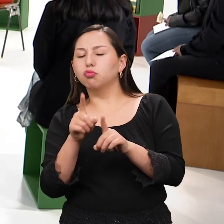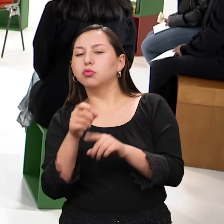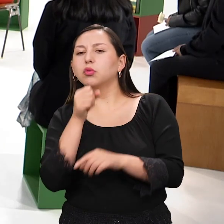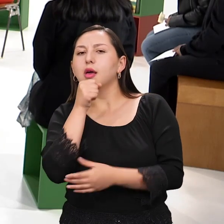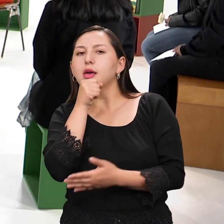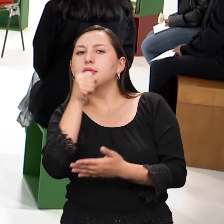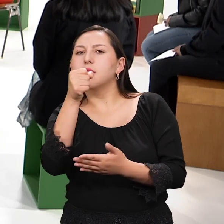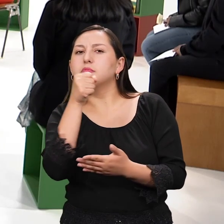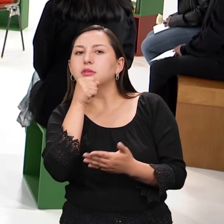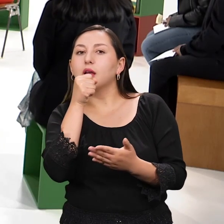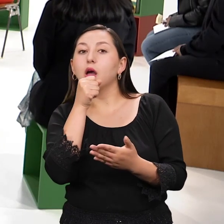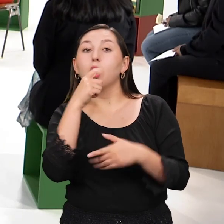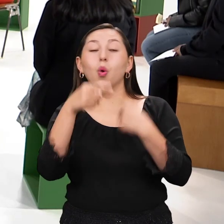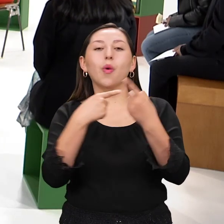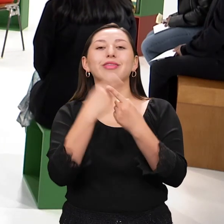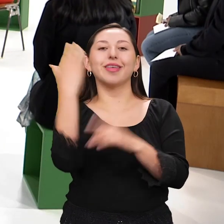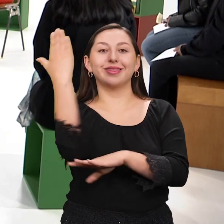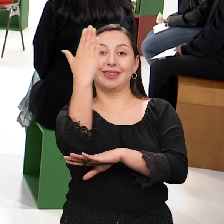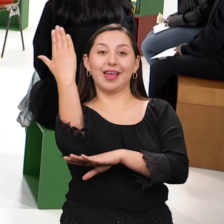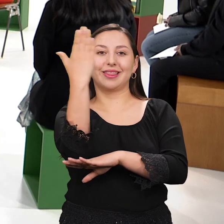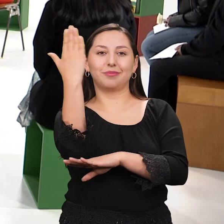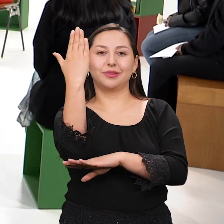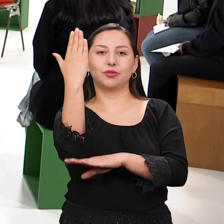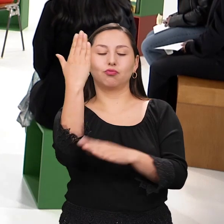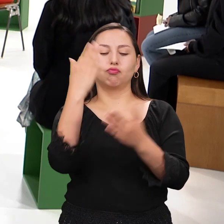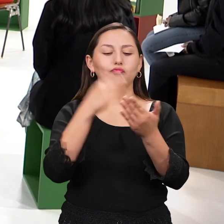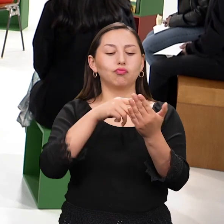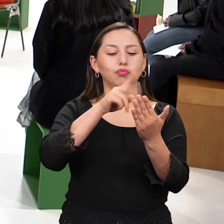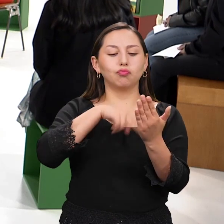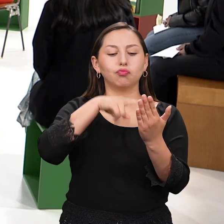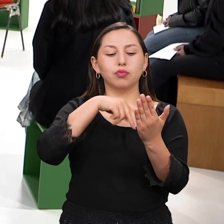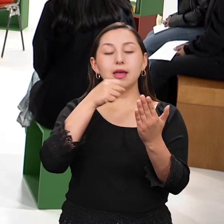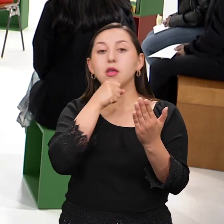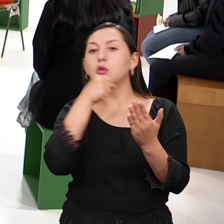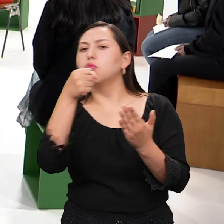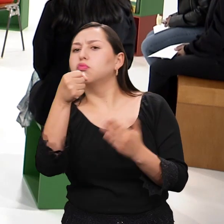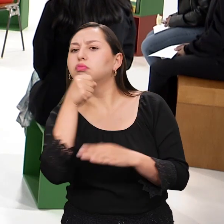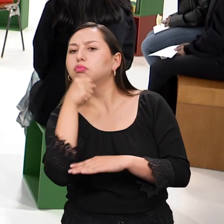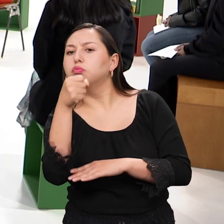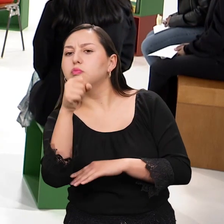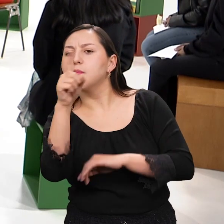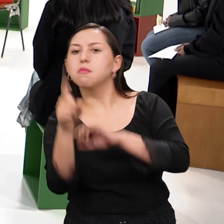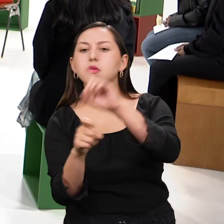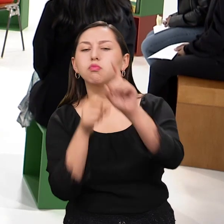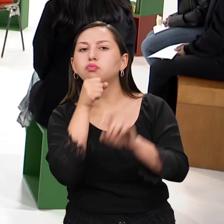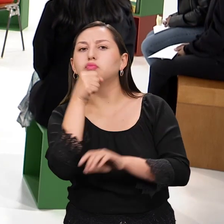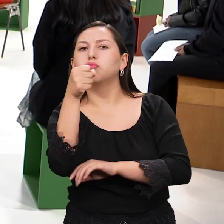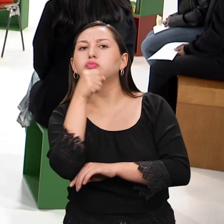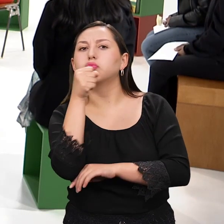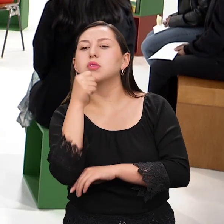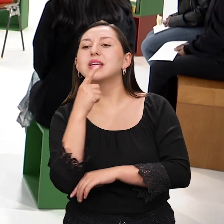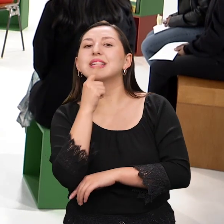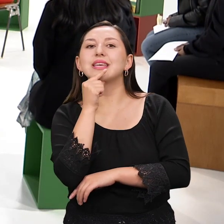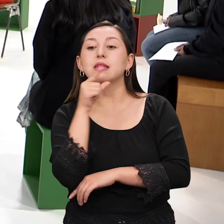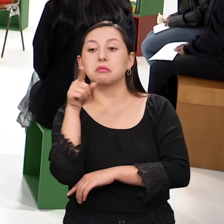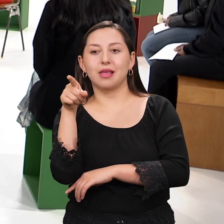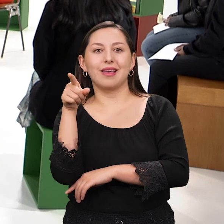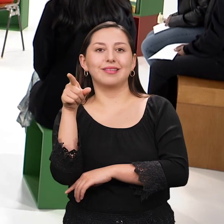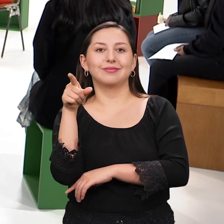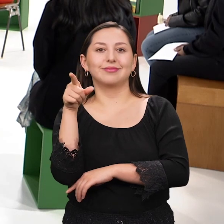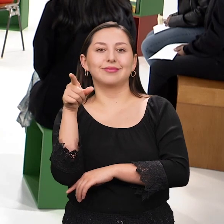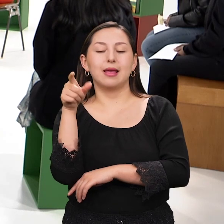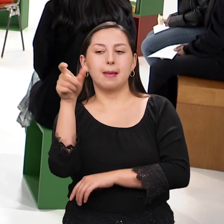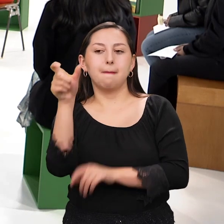recuperan para hacer la nota periodística en un hecho, digamos, de femicidio, le das la voz a las personas cercanas, son